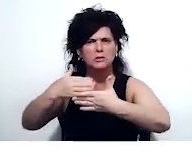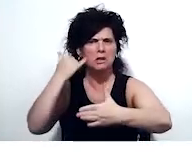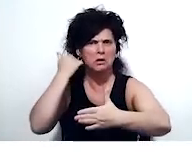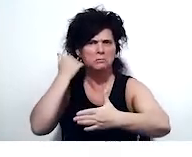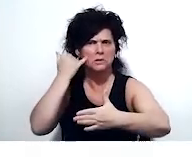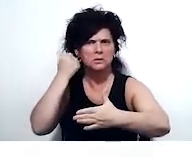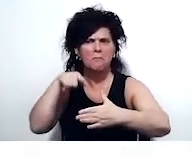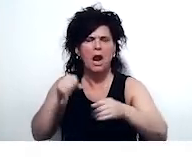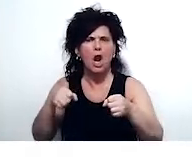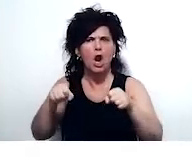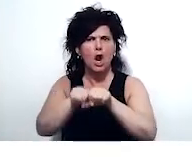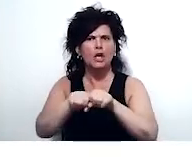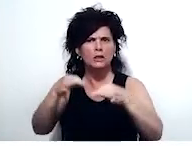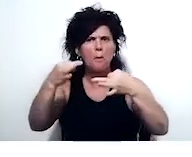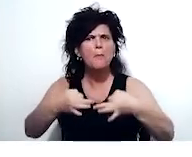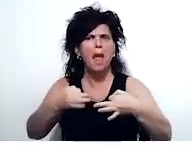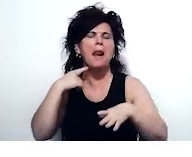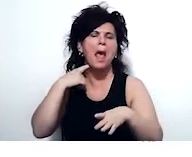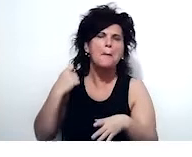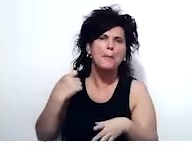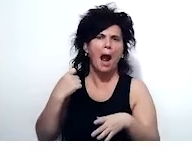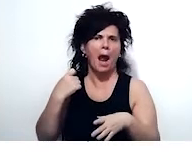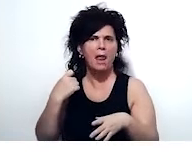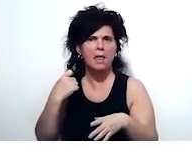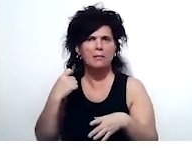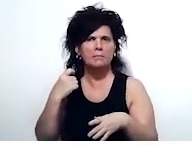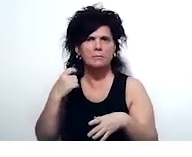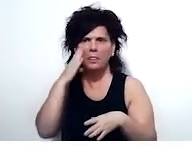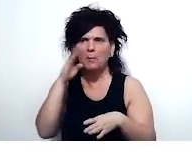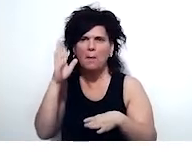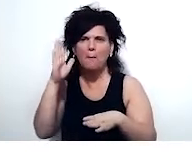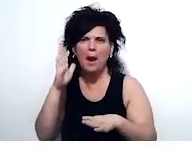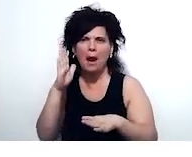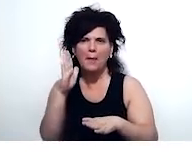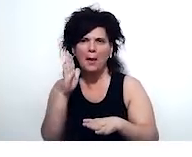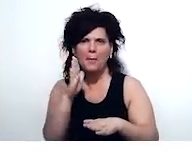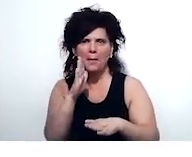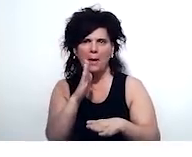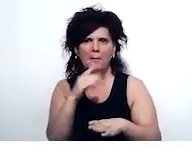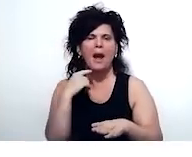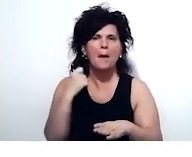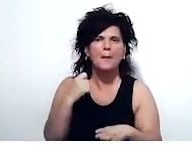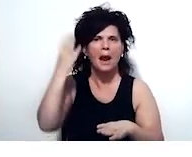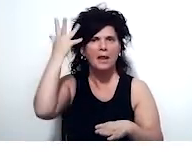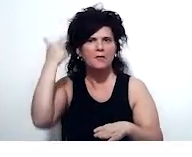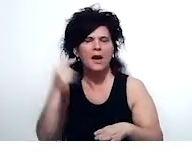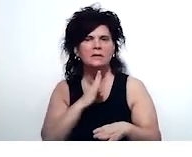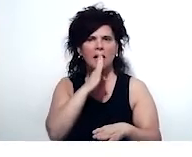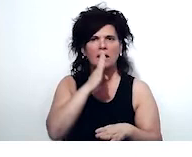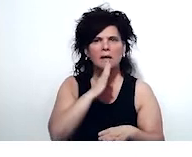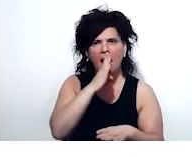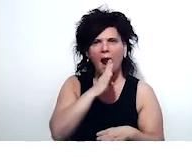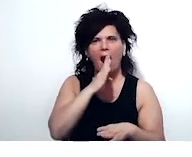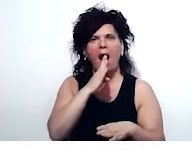zonas con muy buena conectividad, Suiza, España, va bajando un poco el porcentaje hacia acá, España, Francia,